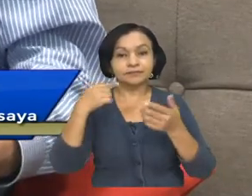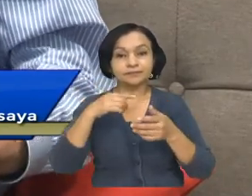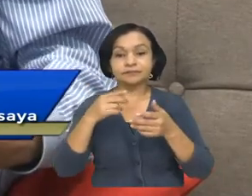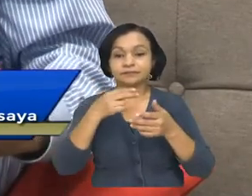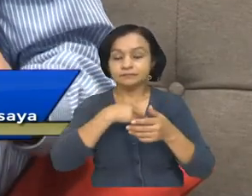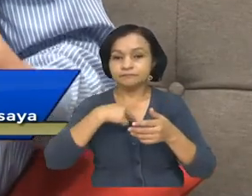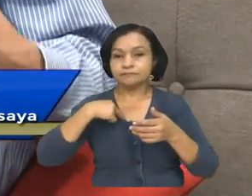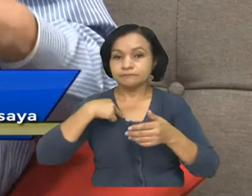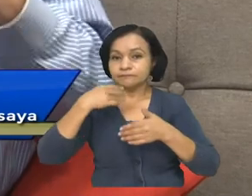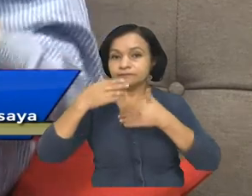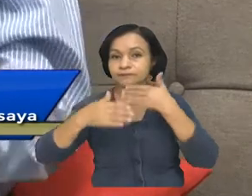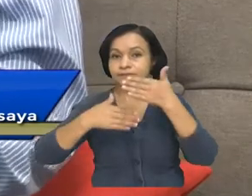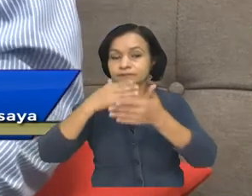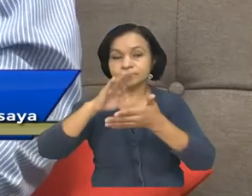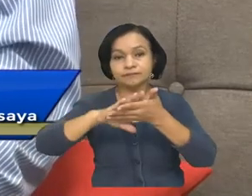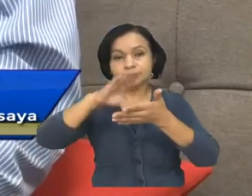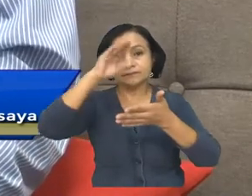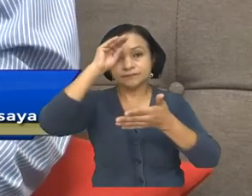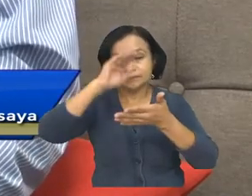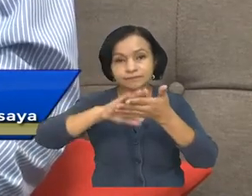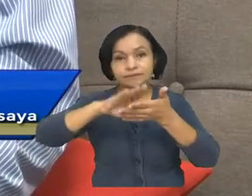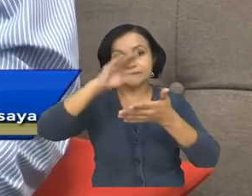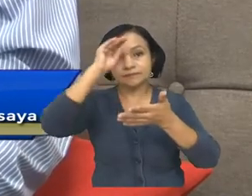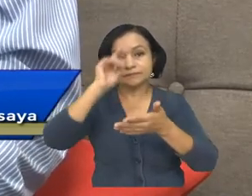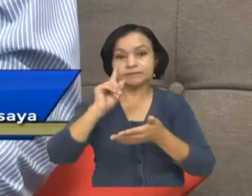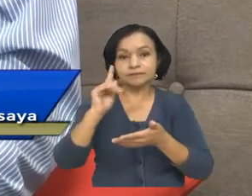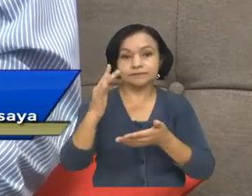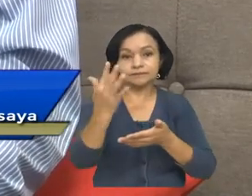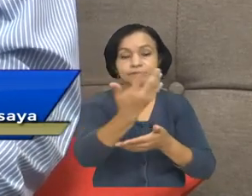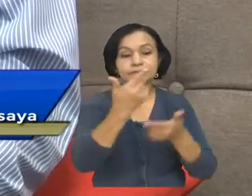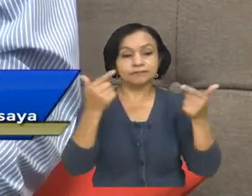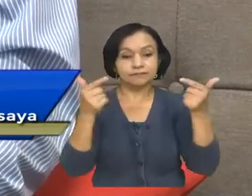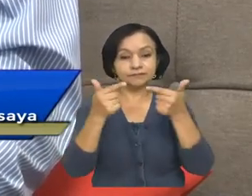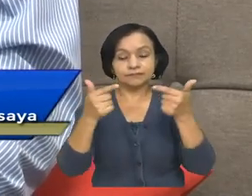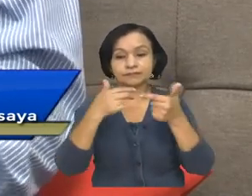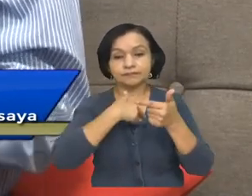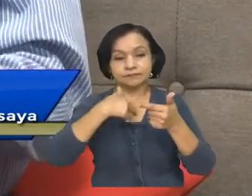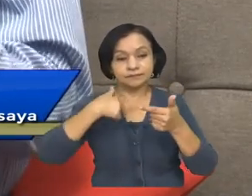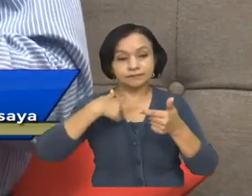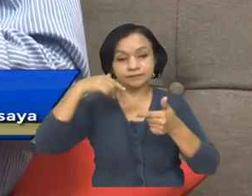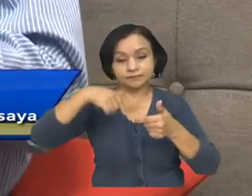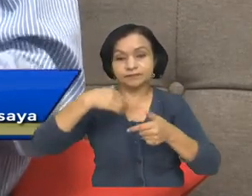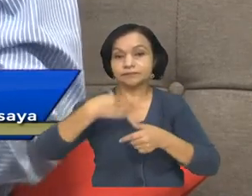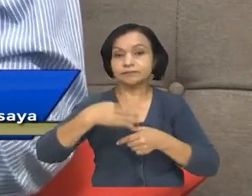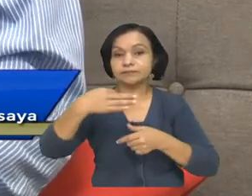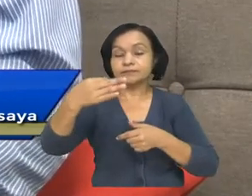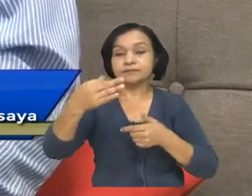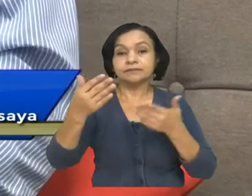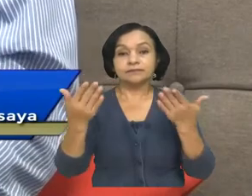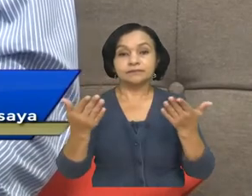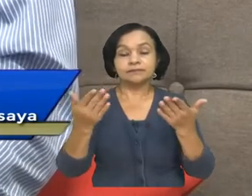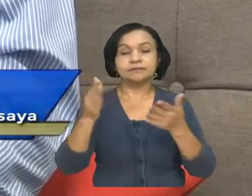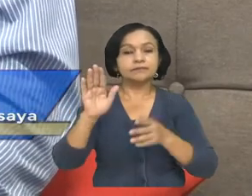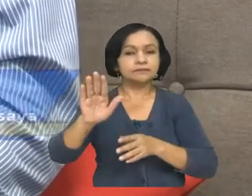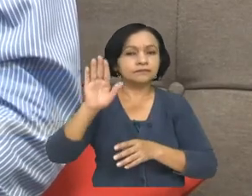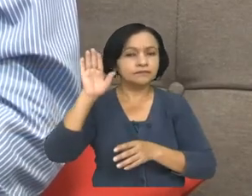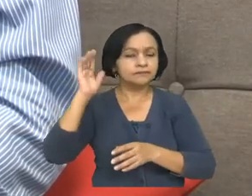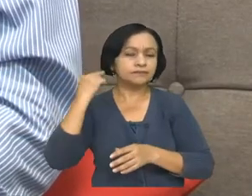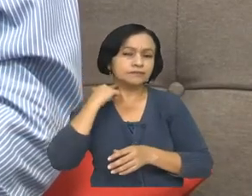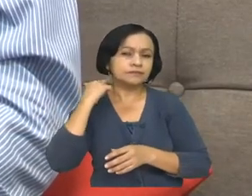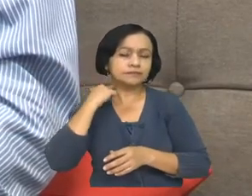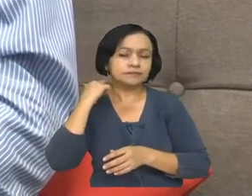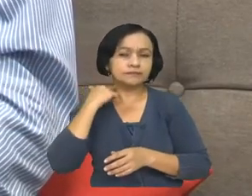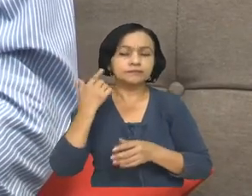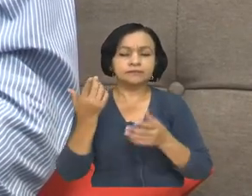fuimos aprendiendo en todas estas batallas que vamos librando, y sí nos sentimos comprometidos justamente desde que